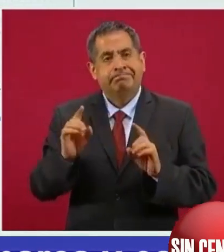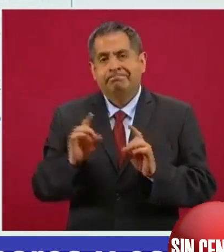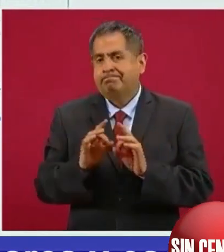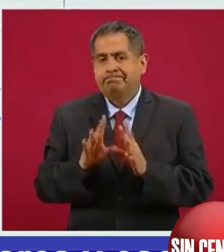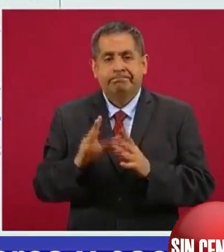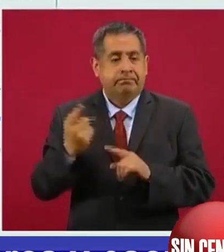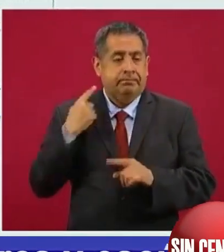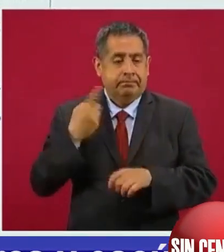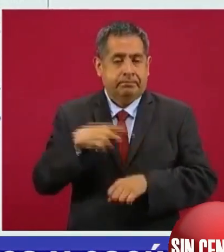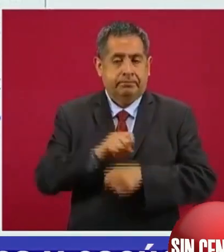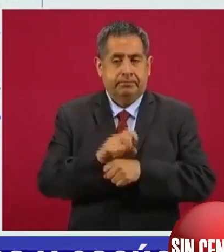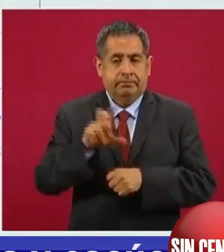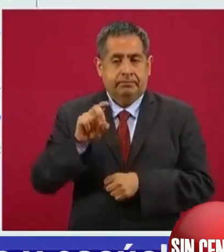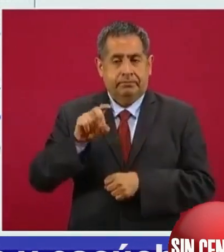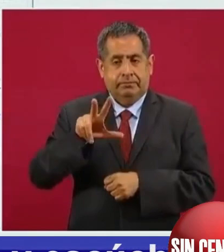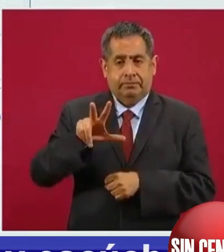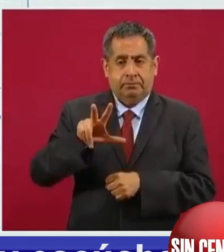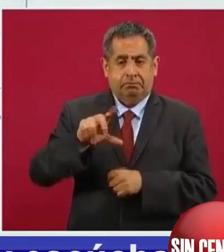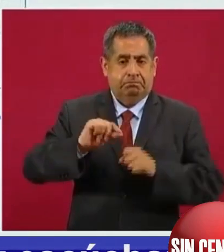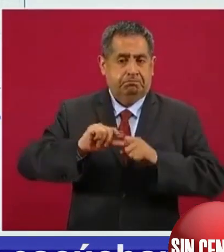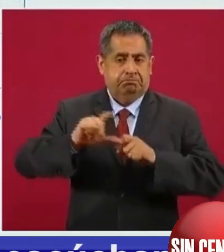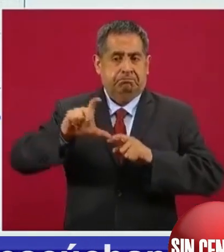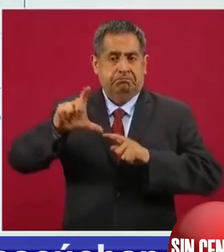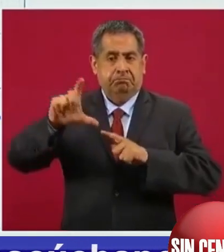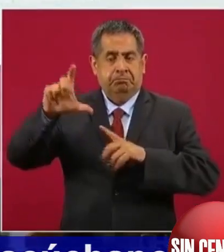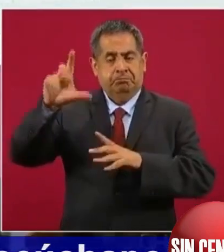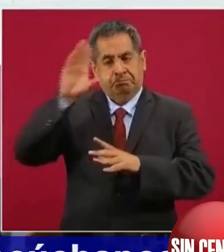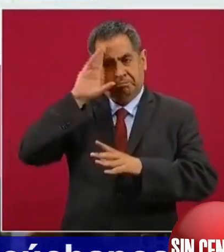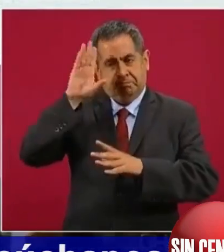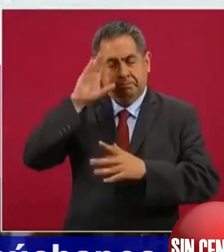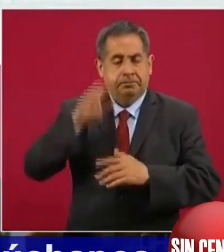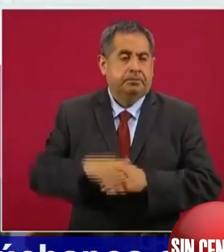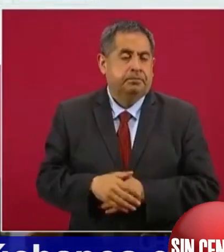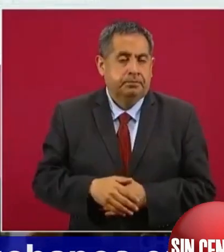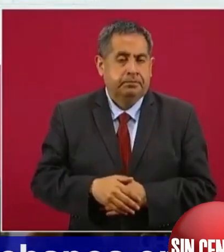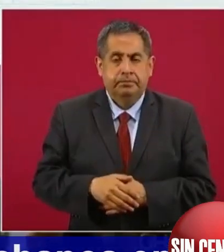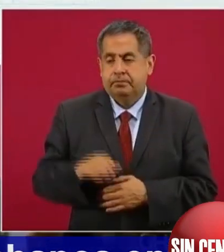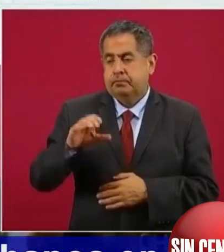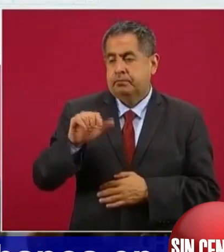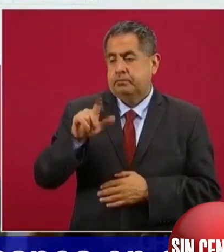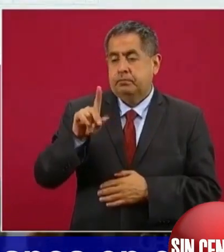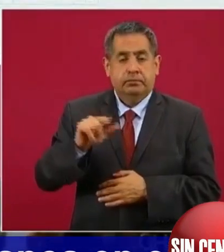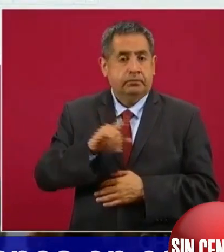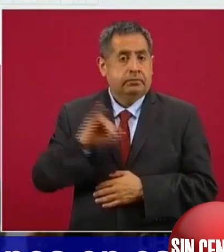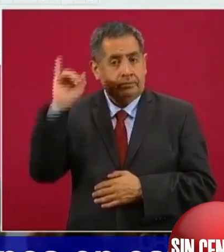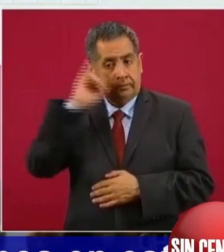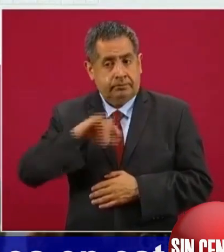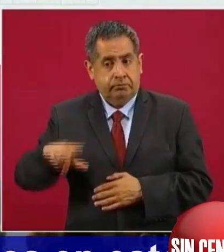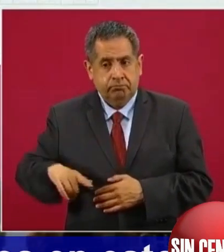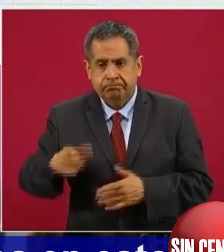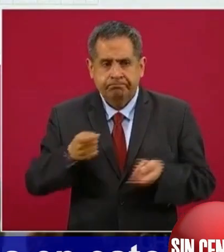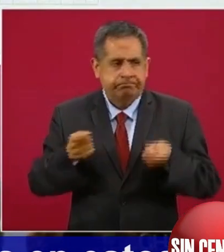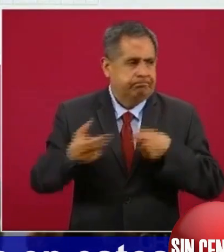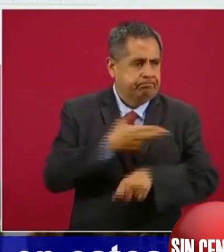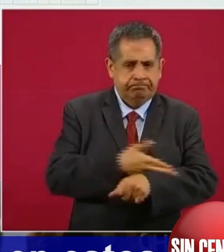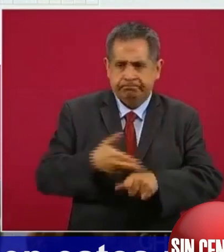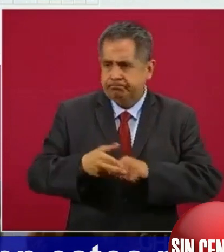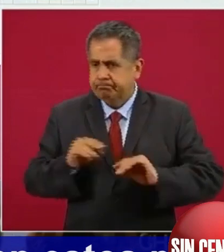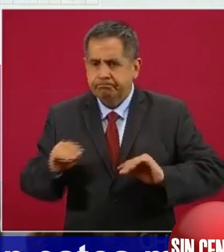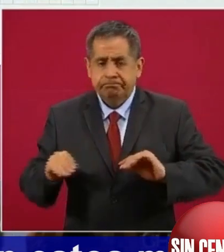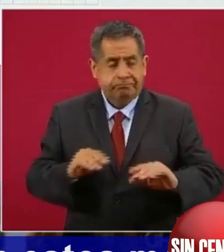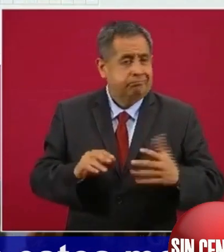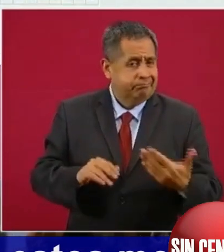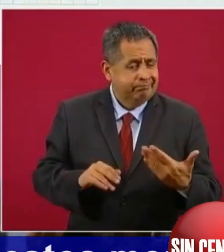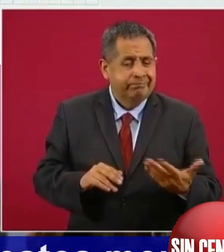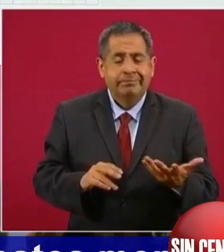semana 38, un incremento sostenido. La doctora Sheinbaum, la jefa de gobierno, ha tomado varias de las acciones que, aún estando en